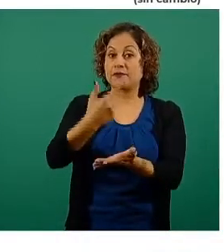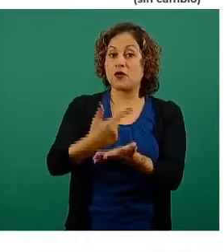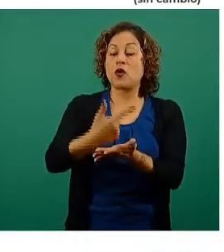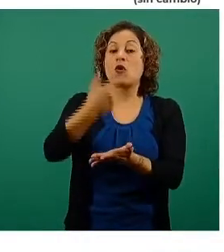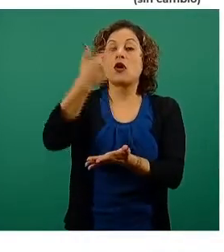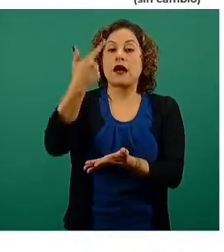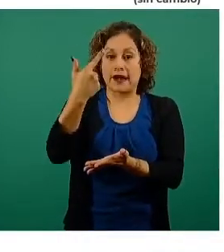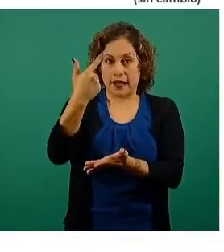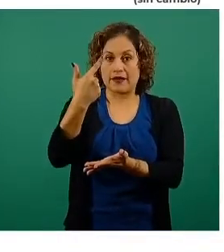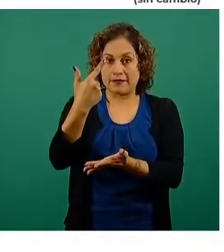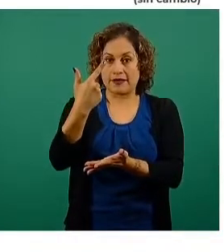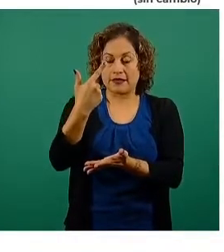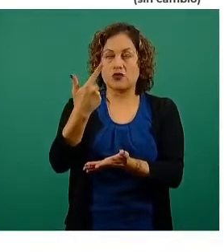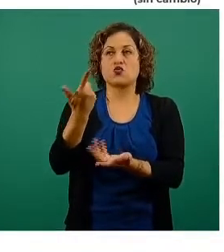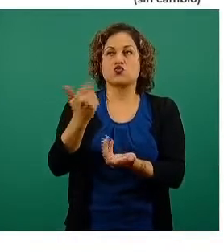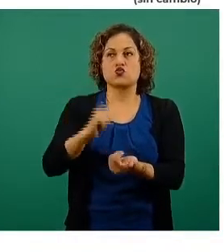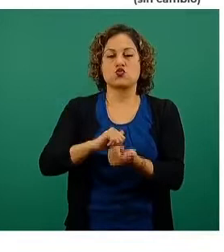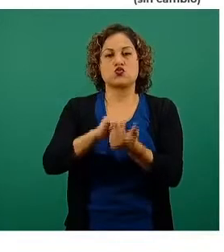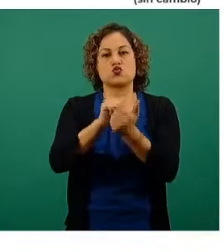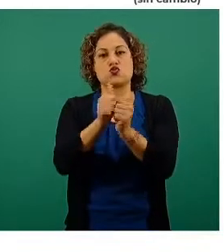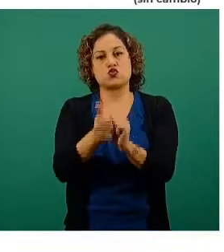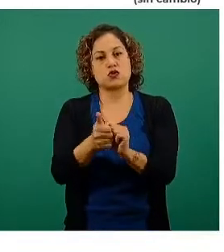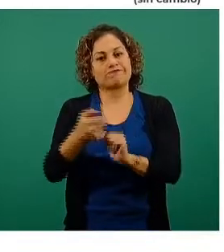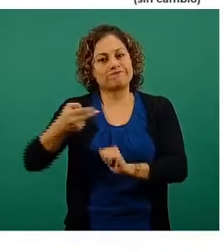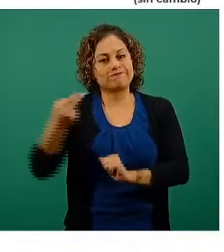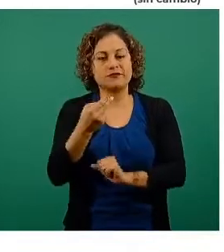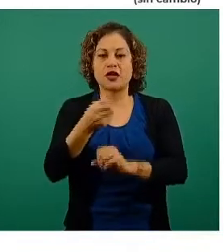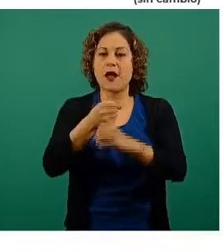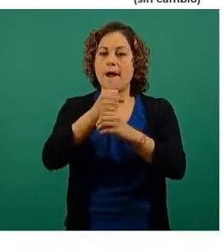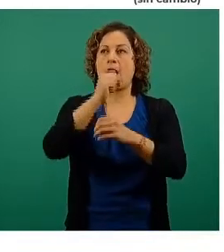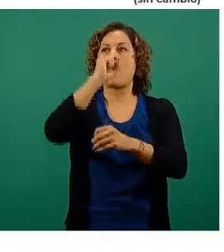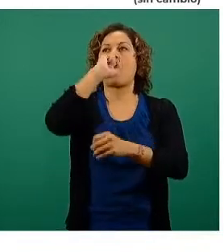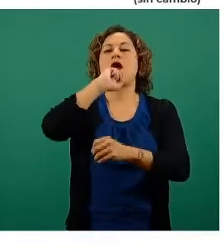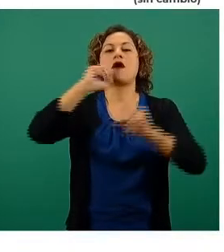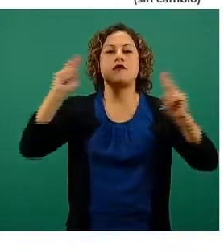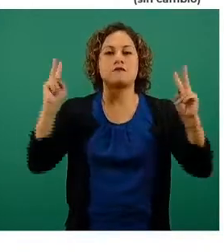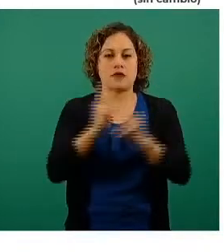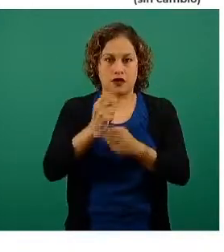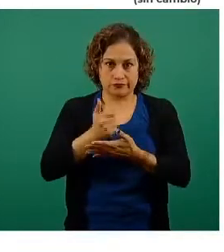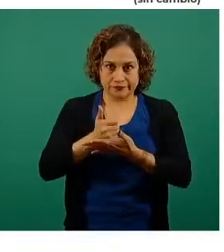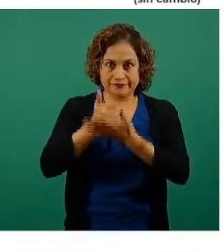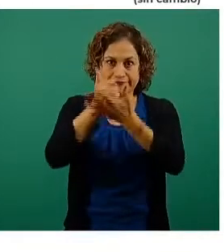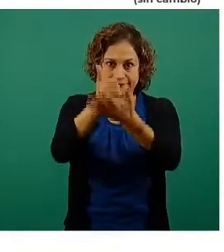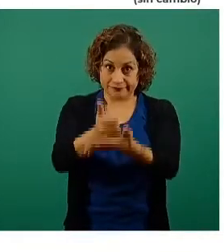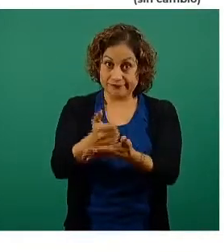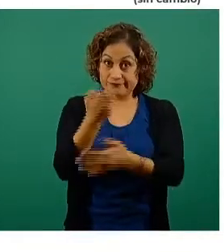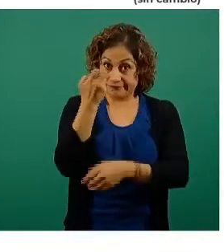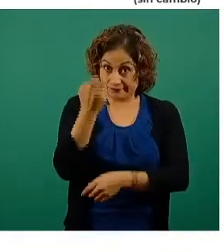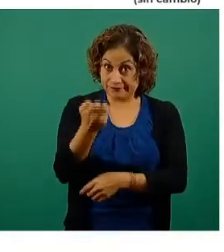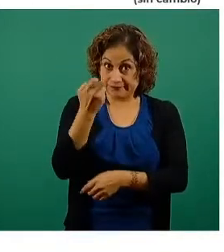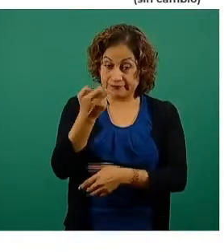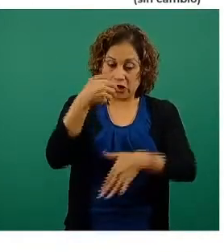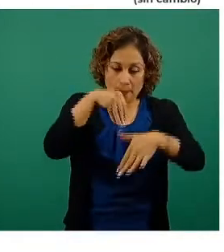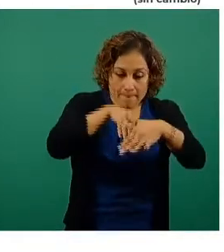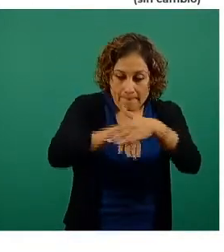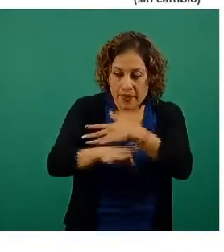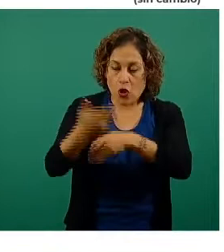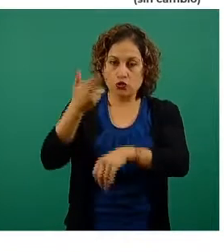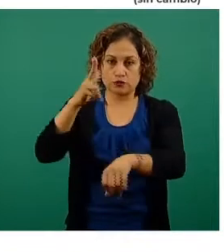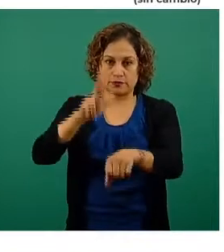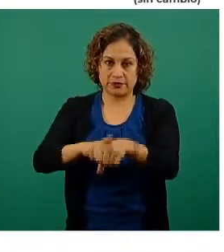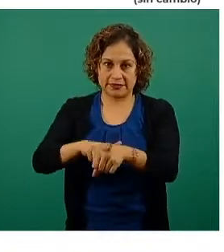y síntomas pues de gravedad, ¿no? Pacientes, estamos hablando de pacientes COVID graves que requieren pues